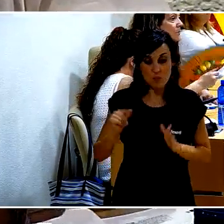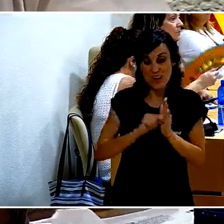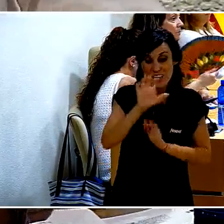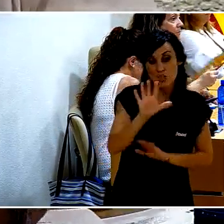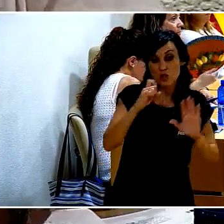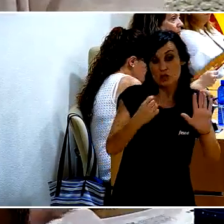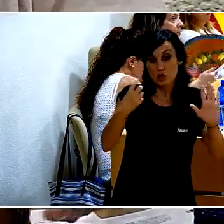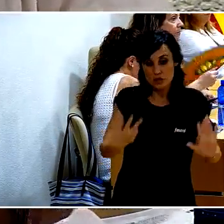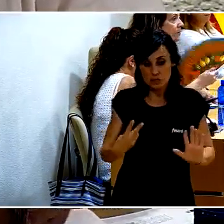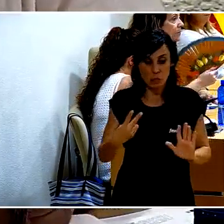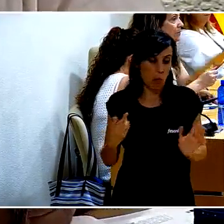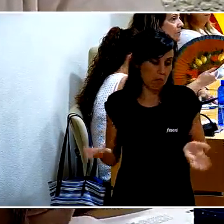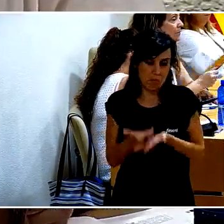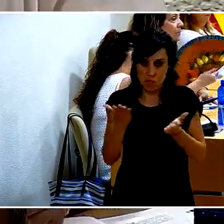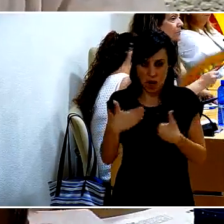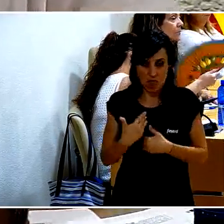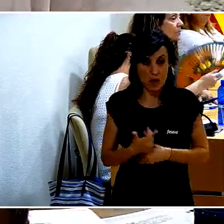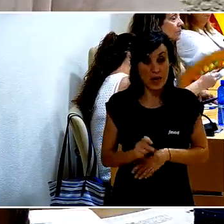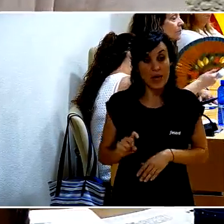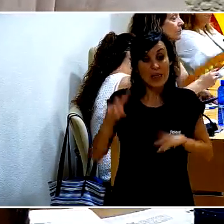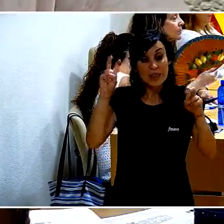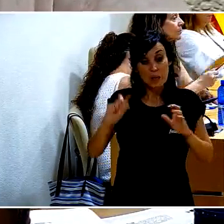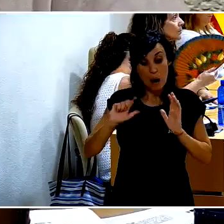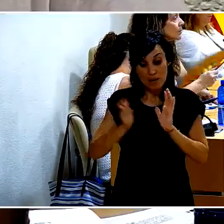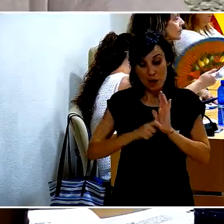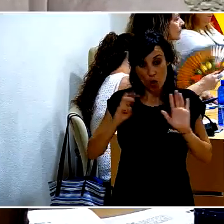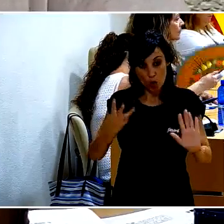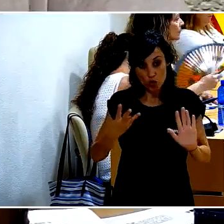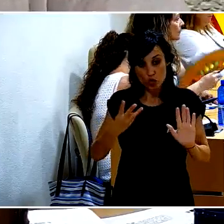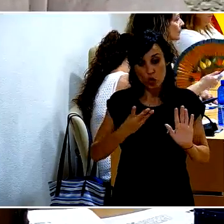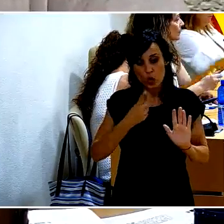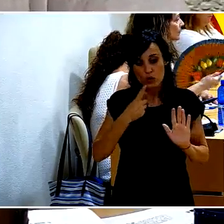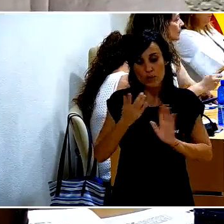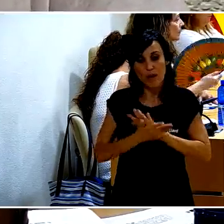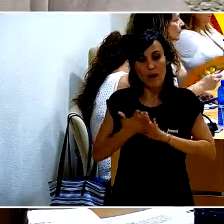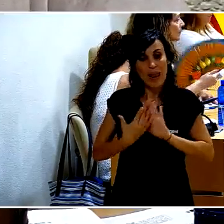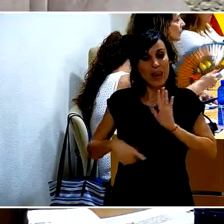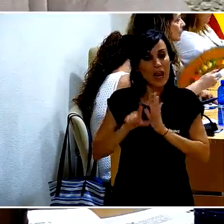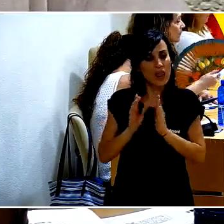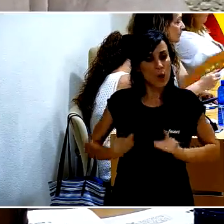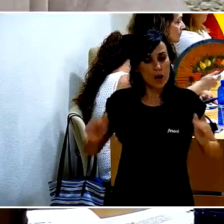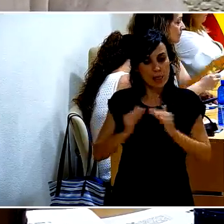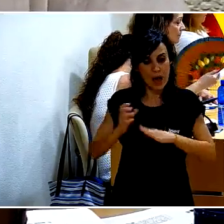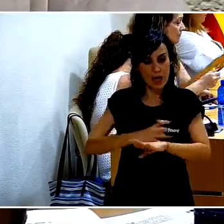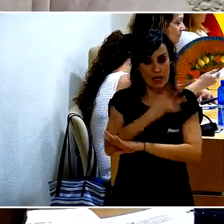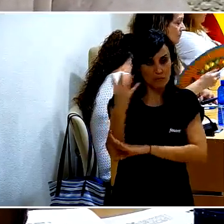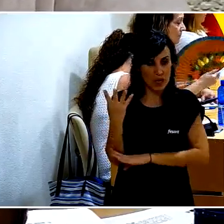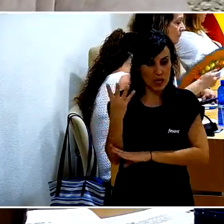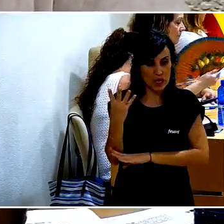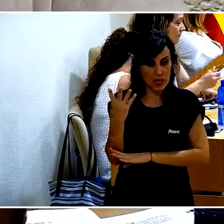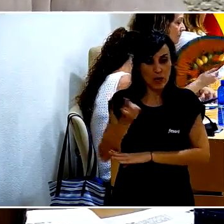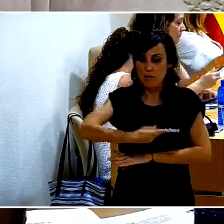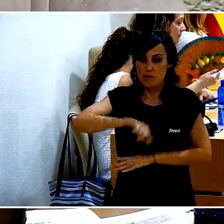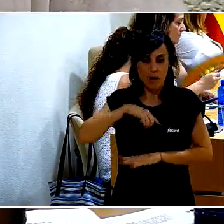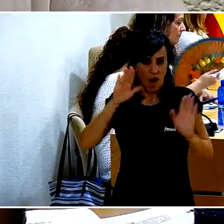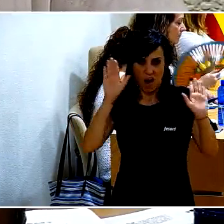séptimo, nada que objetar. En cuanto al apartado octavo, hace referencia a la ley de igualdad LGTBI. Estamos totalmente a